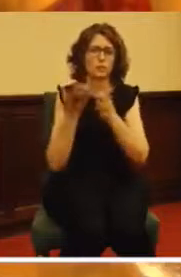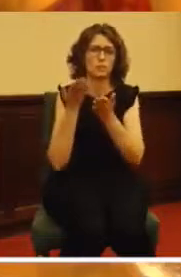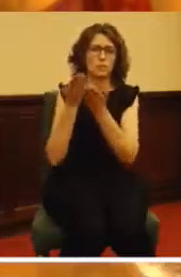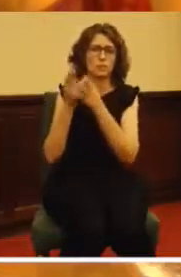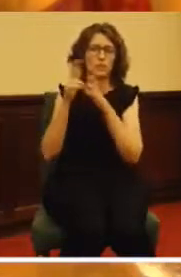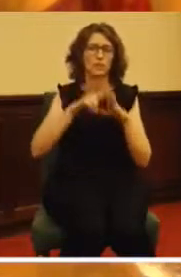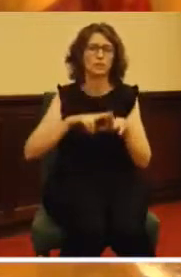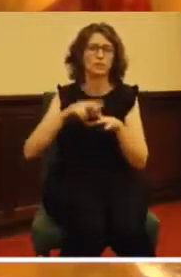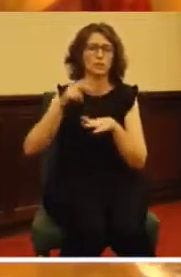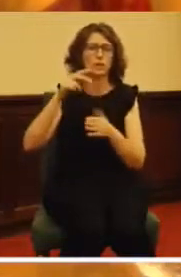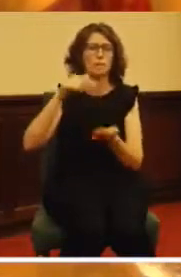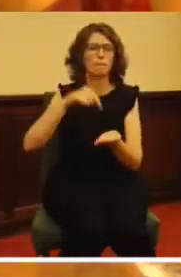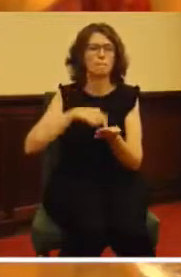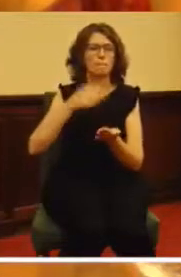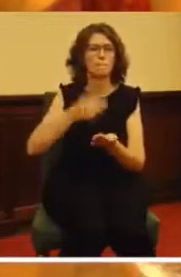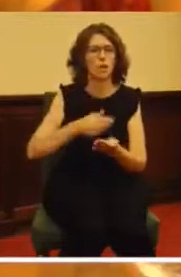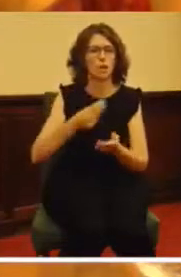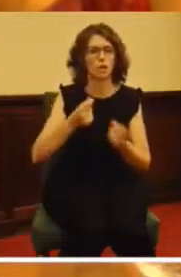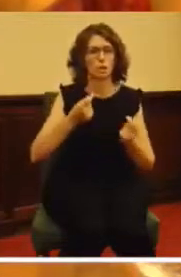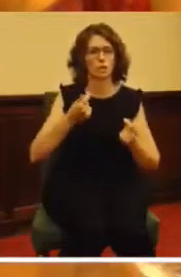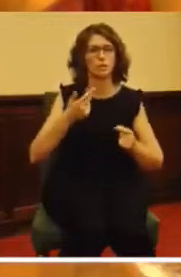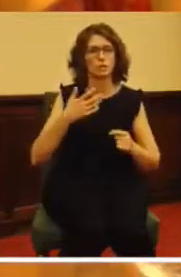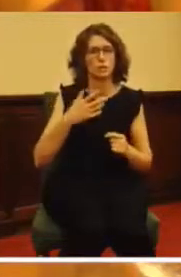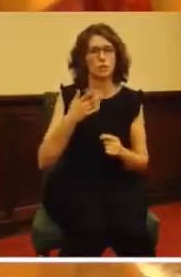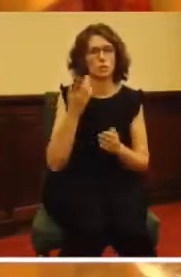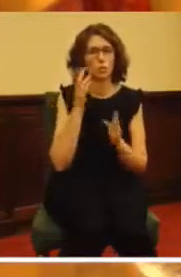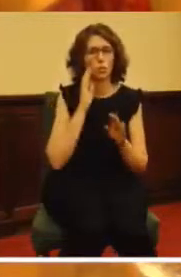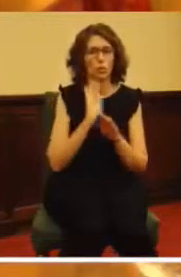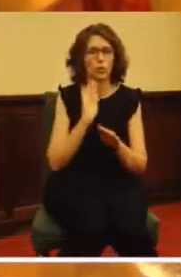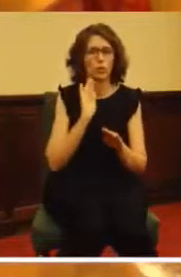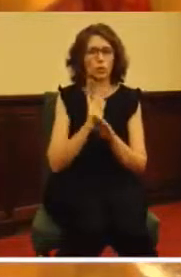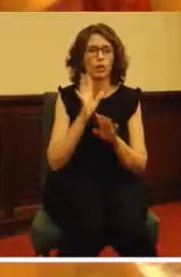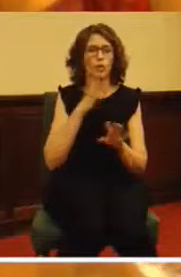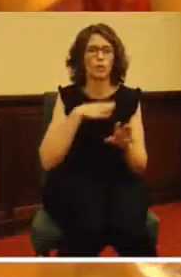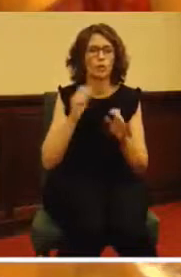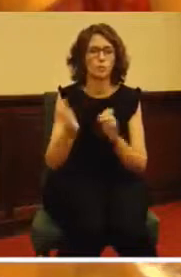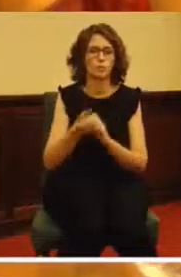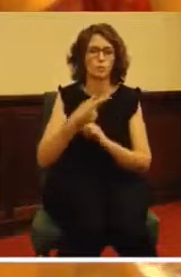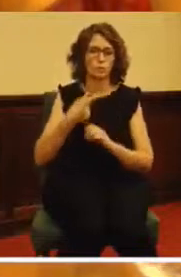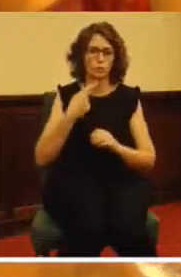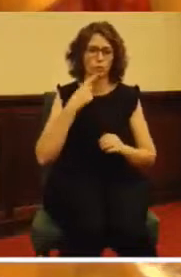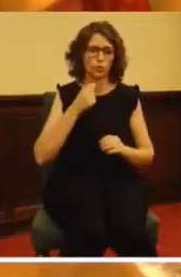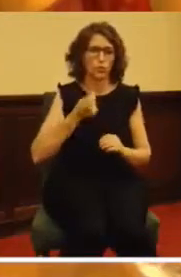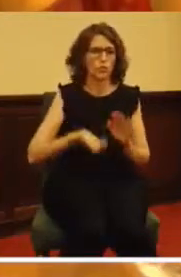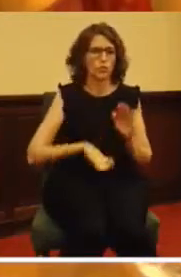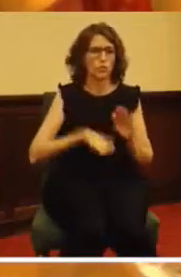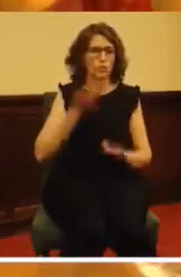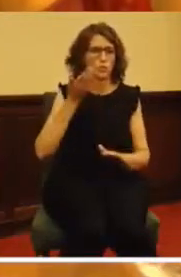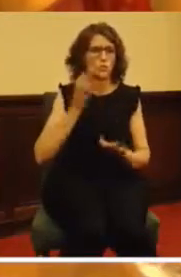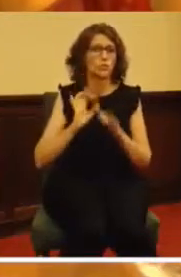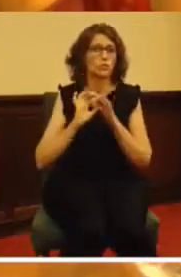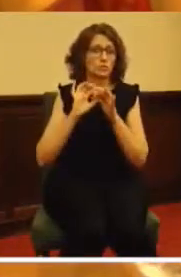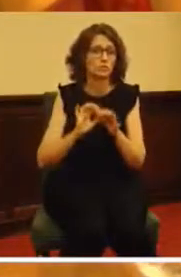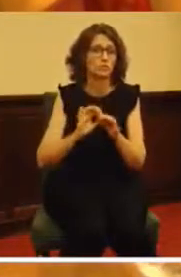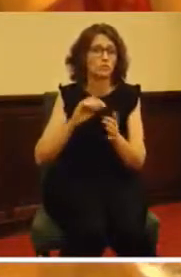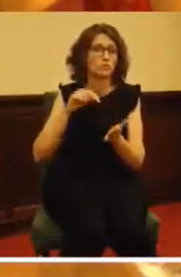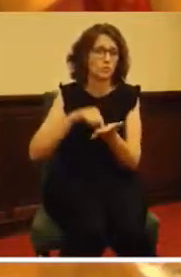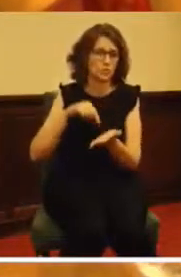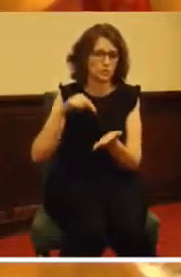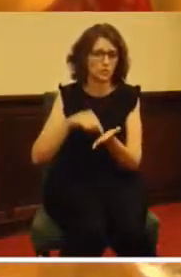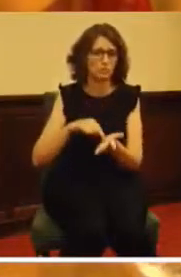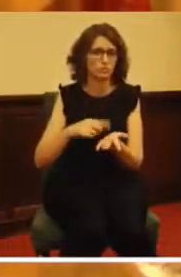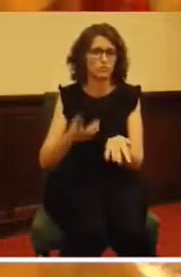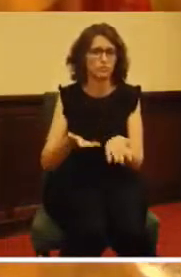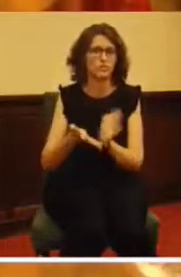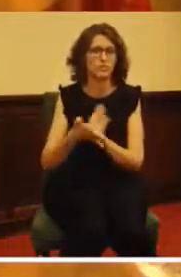catastral. Porque nos podemos encontrar con que sí, nuestras viviendas se revalorizan, pero el impuesto también. Es